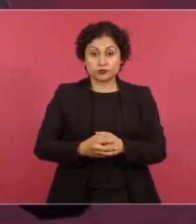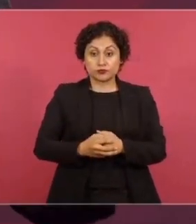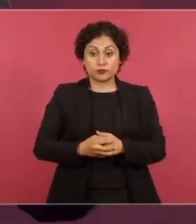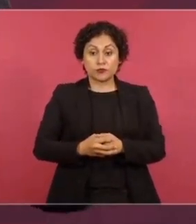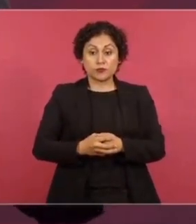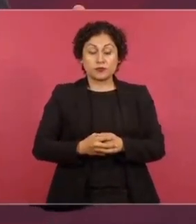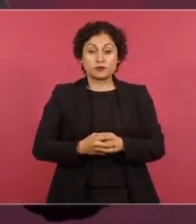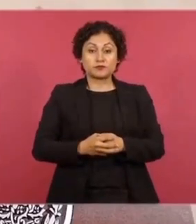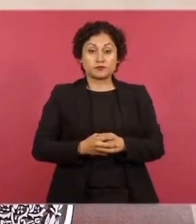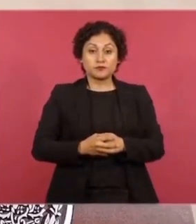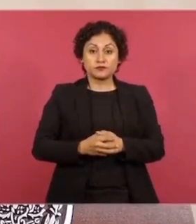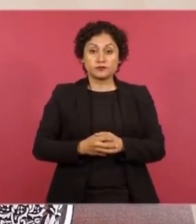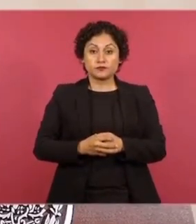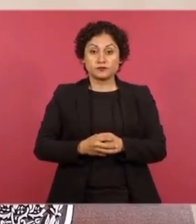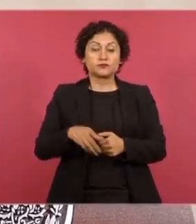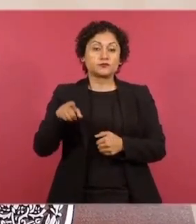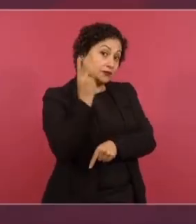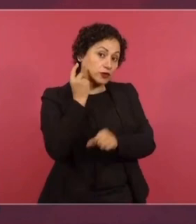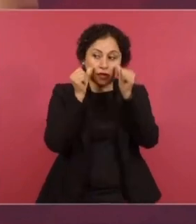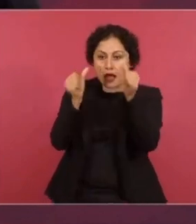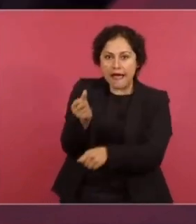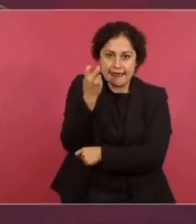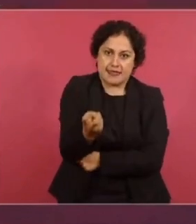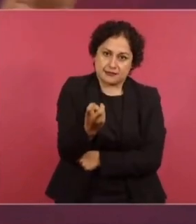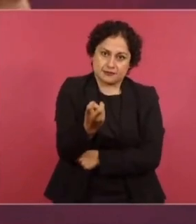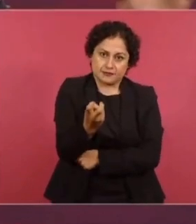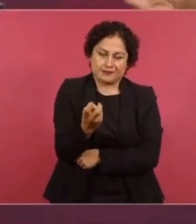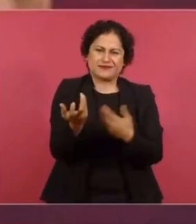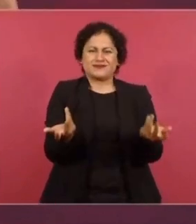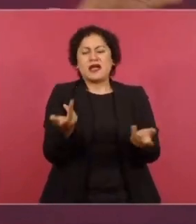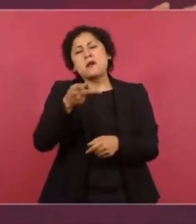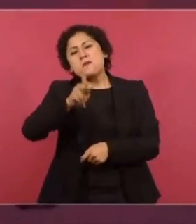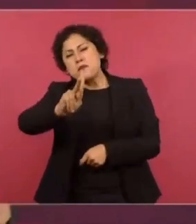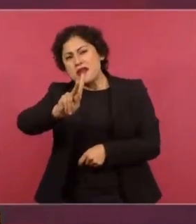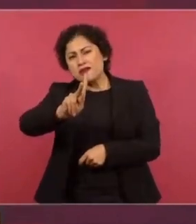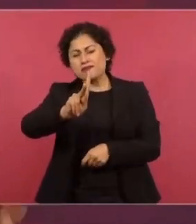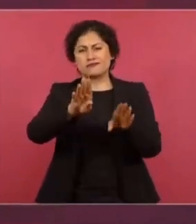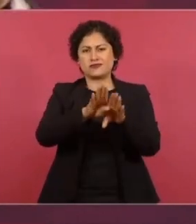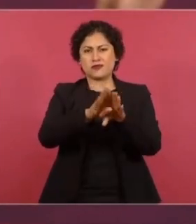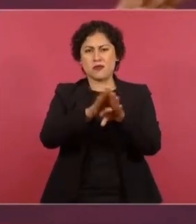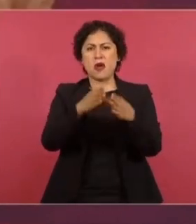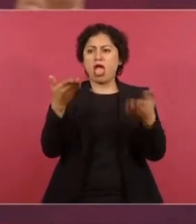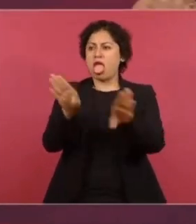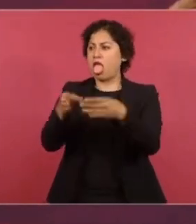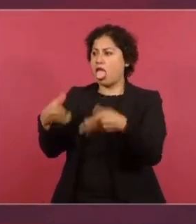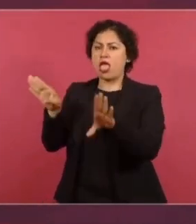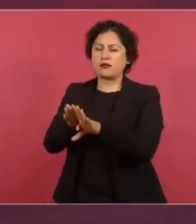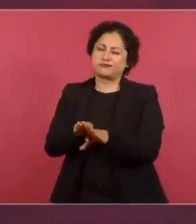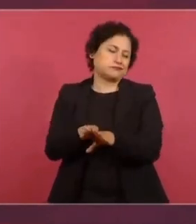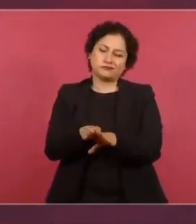padeciendo de crisis migratoria y quitando bloqueos y dejando